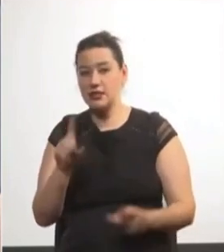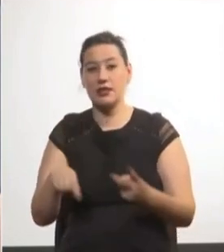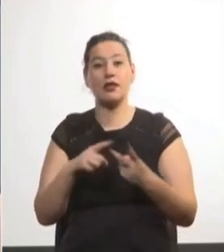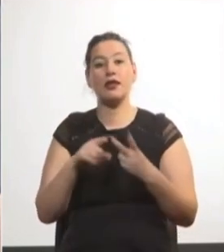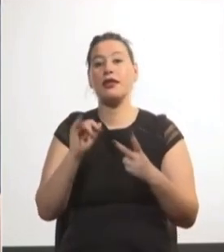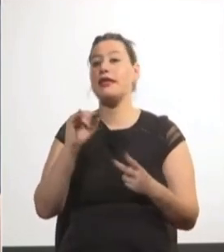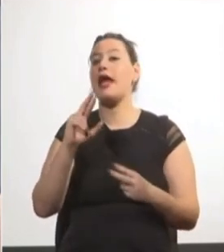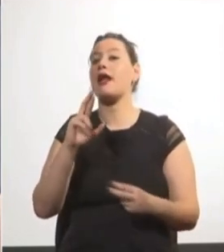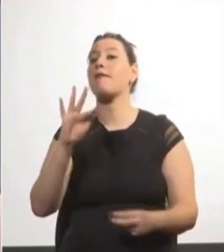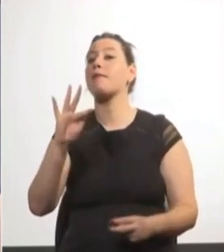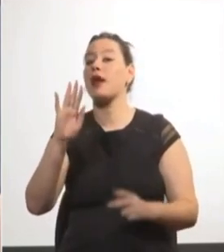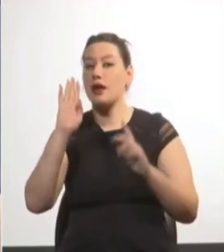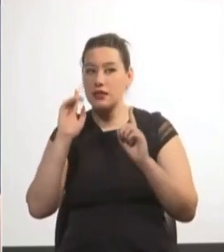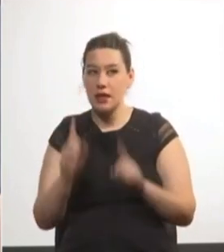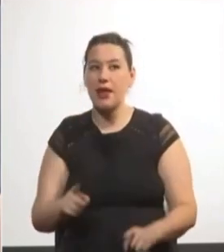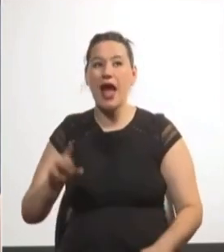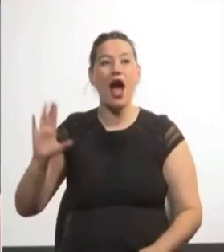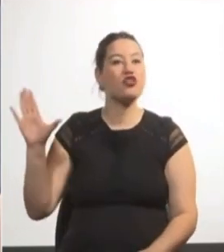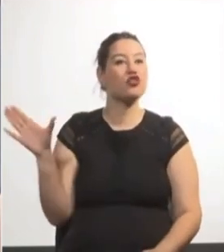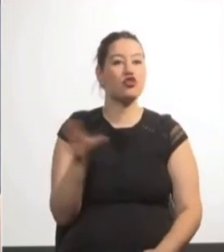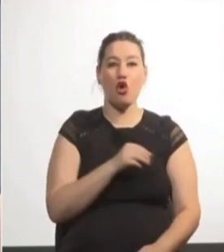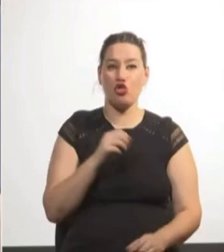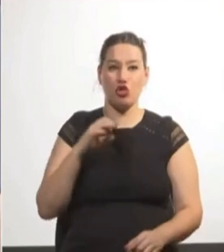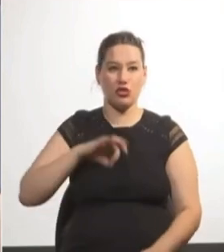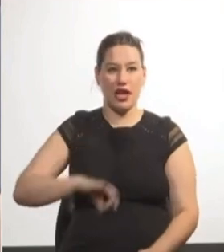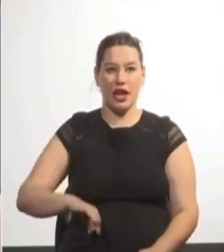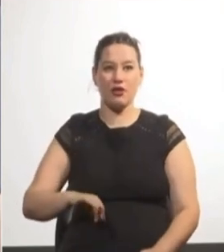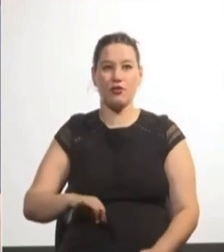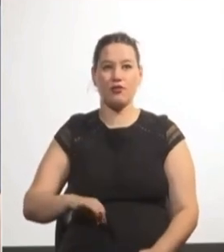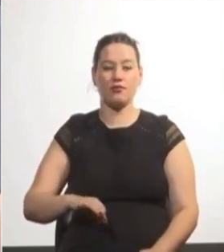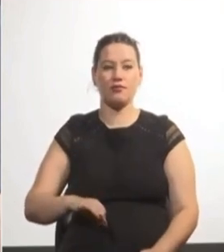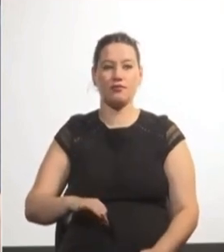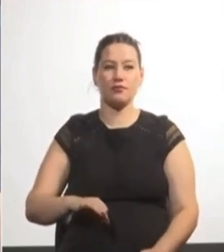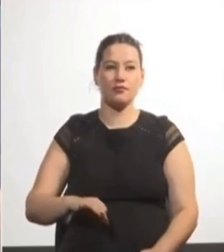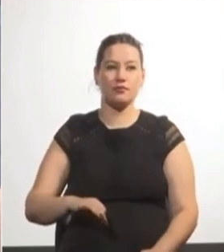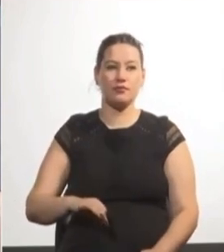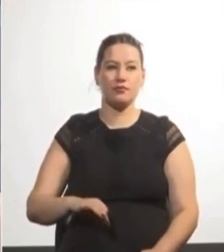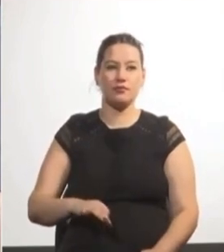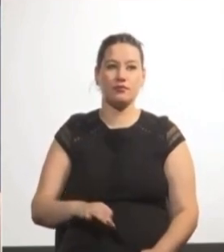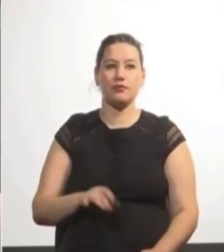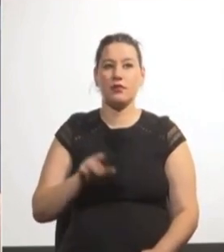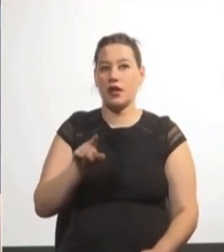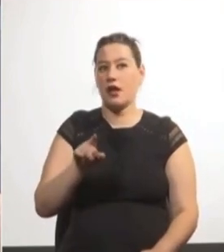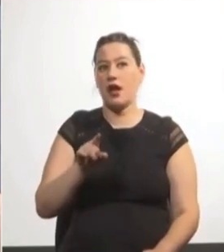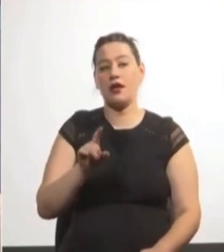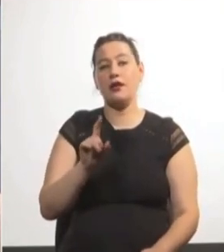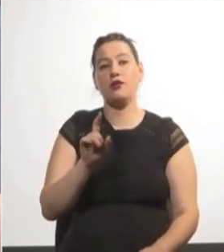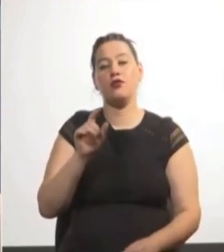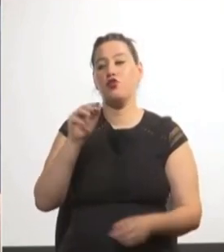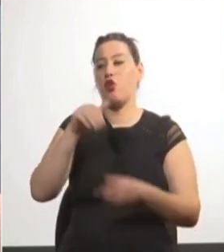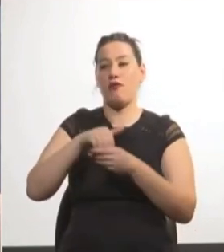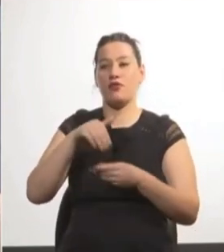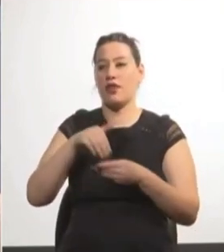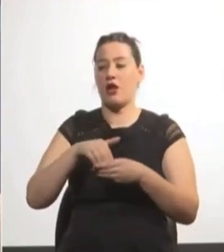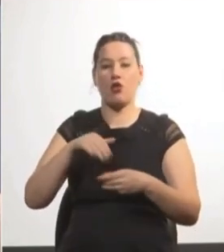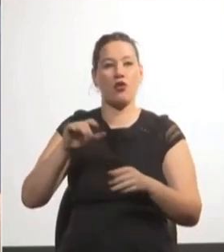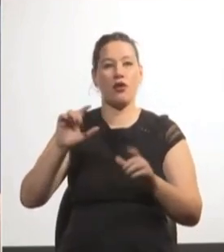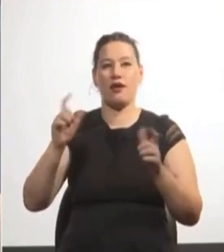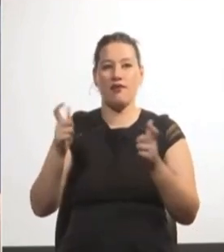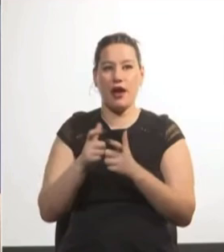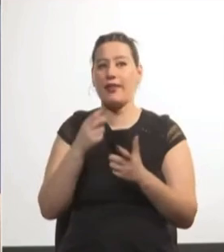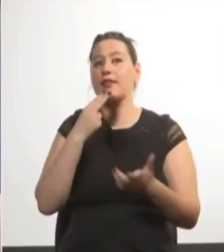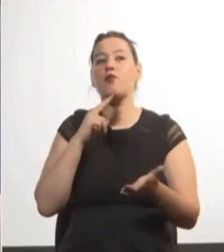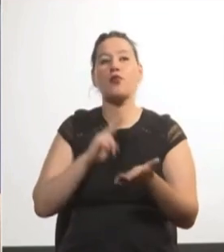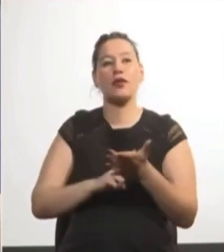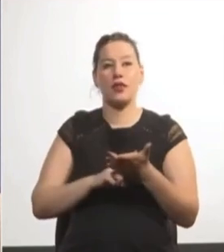IRP, que gravaba a todos los salarios. Y ahí no votaron la rebaja de impuestos,